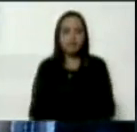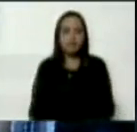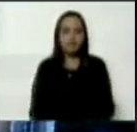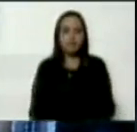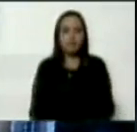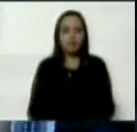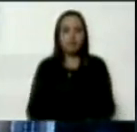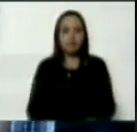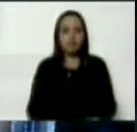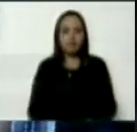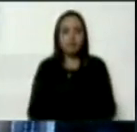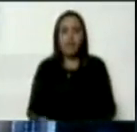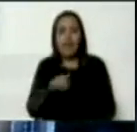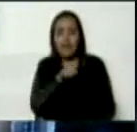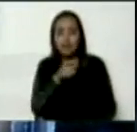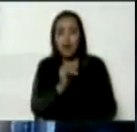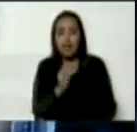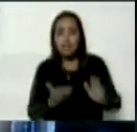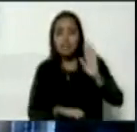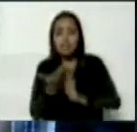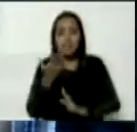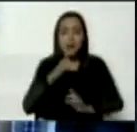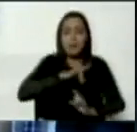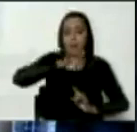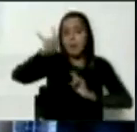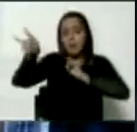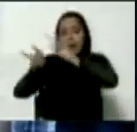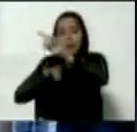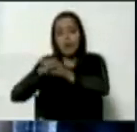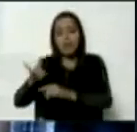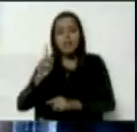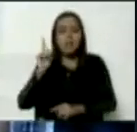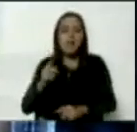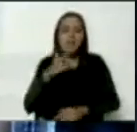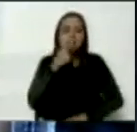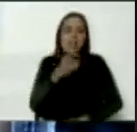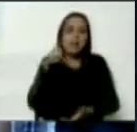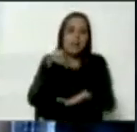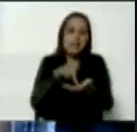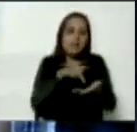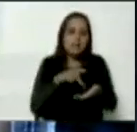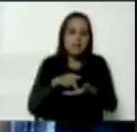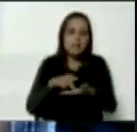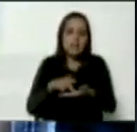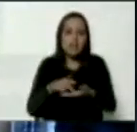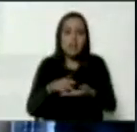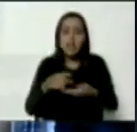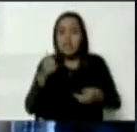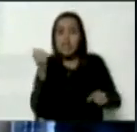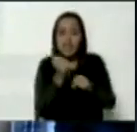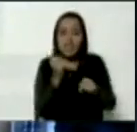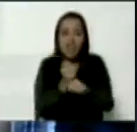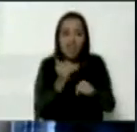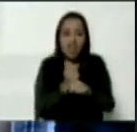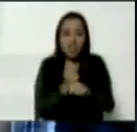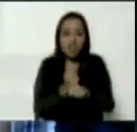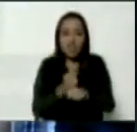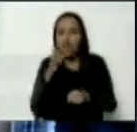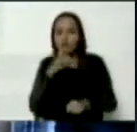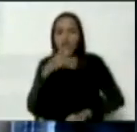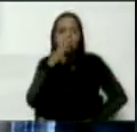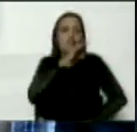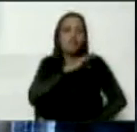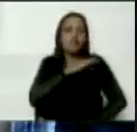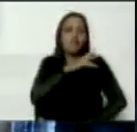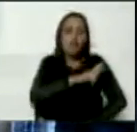Eso incrementa el índice de migración, facilita la participación en economía gris, afecta a especialistas